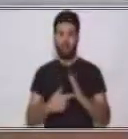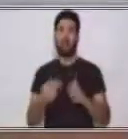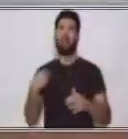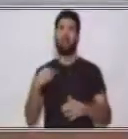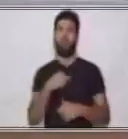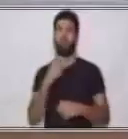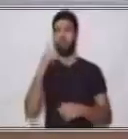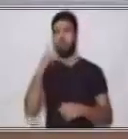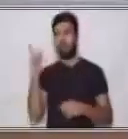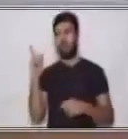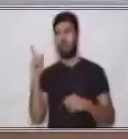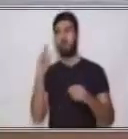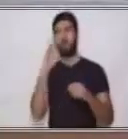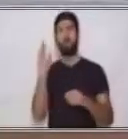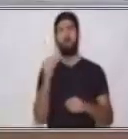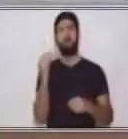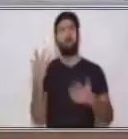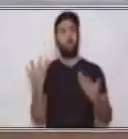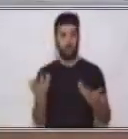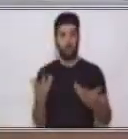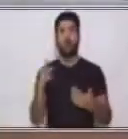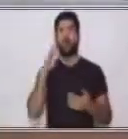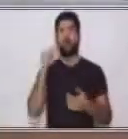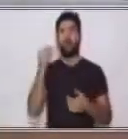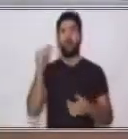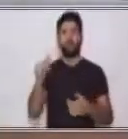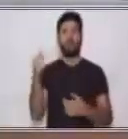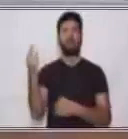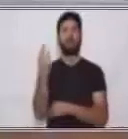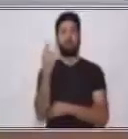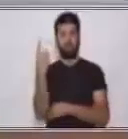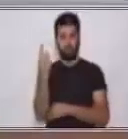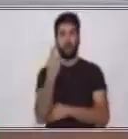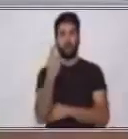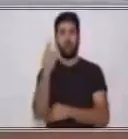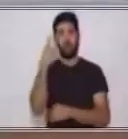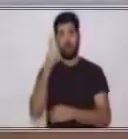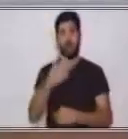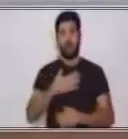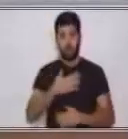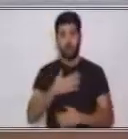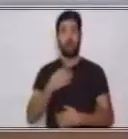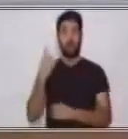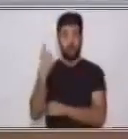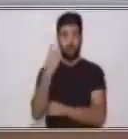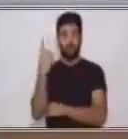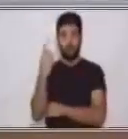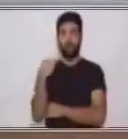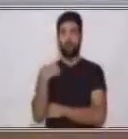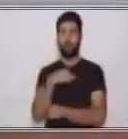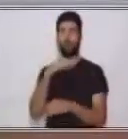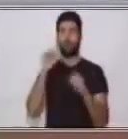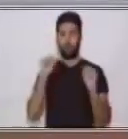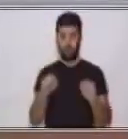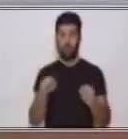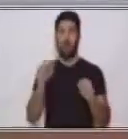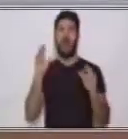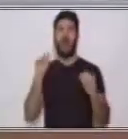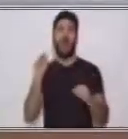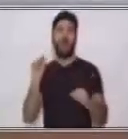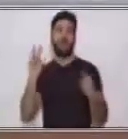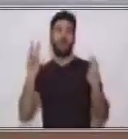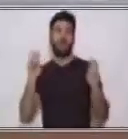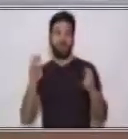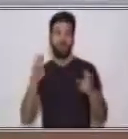tema. ¿Pero por qué? Porque es importante. Para mí también en lo personal es importante poderles hablar acerca de